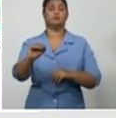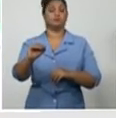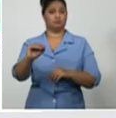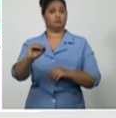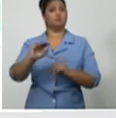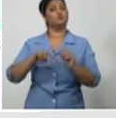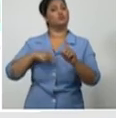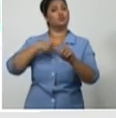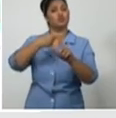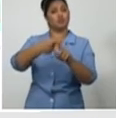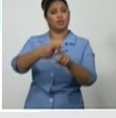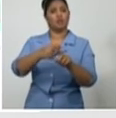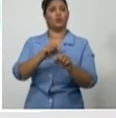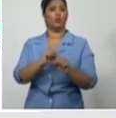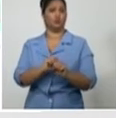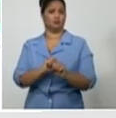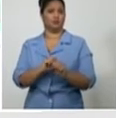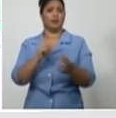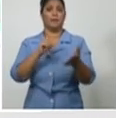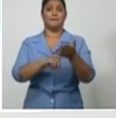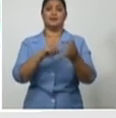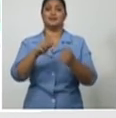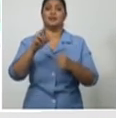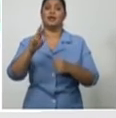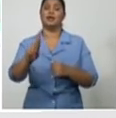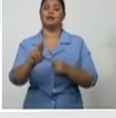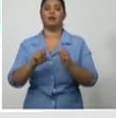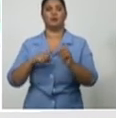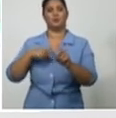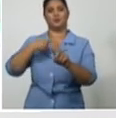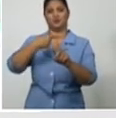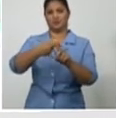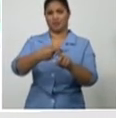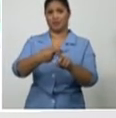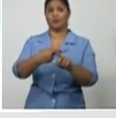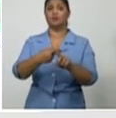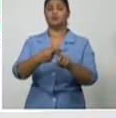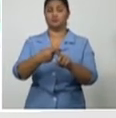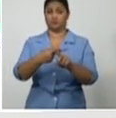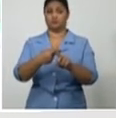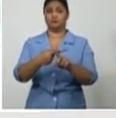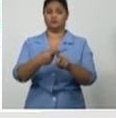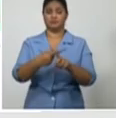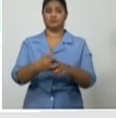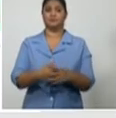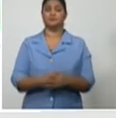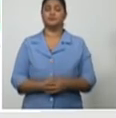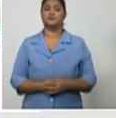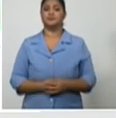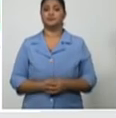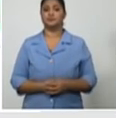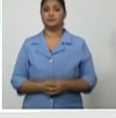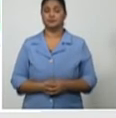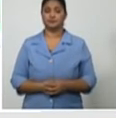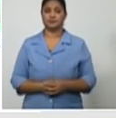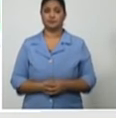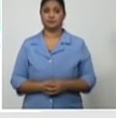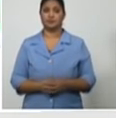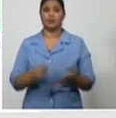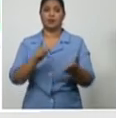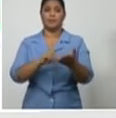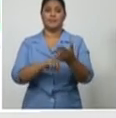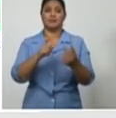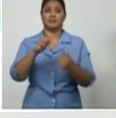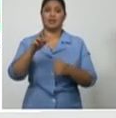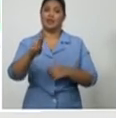positiva la COVID en el PCR y después de un PCR inicial del 31 de marzo que